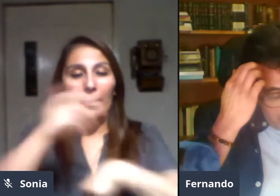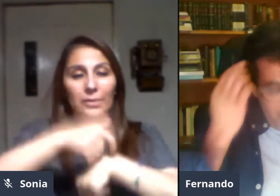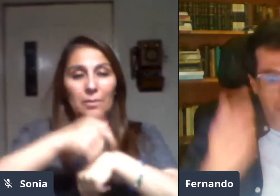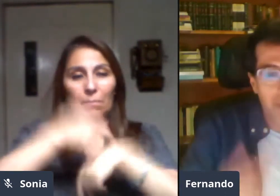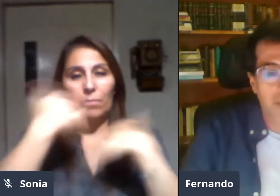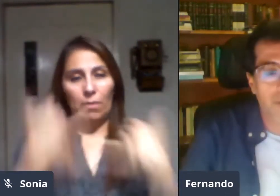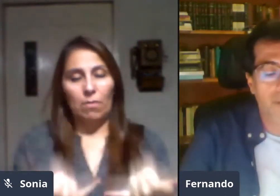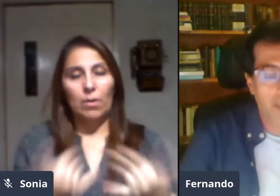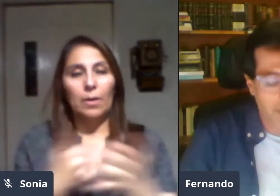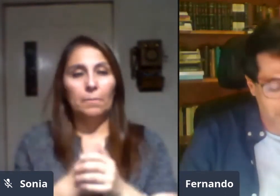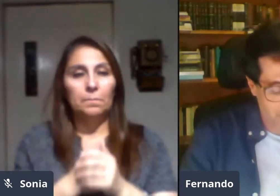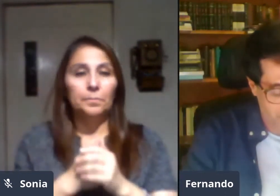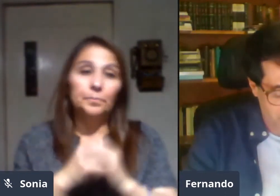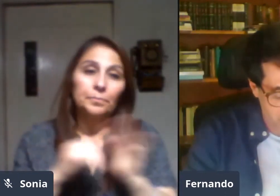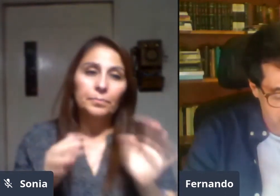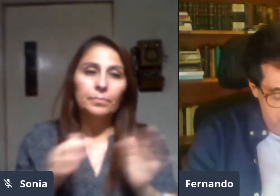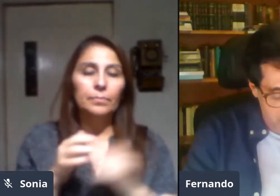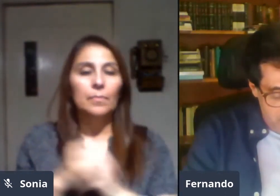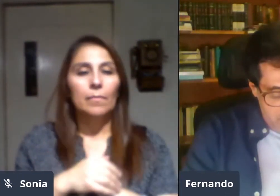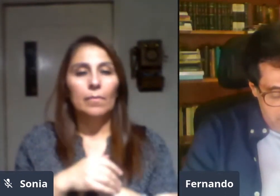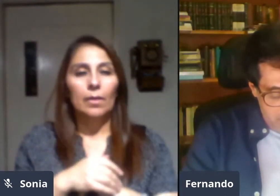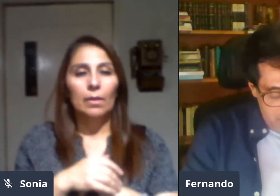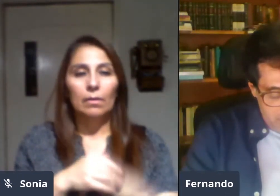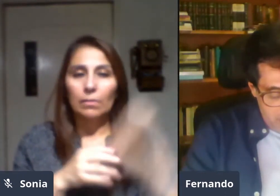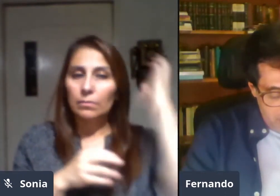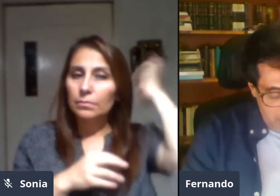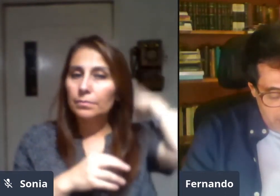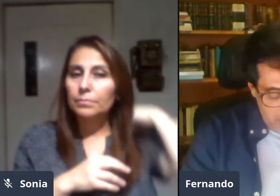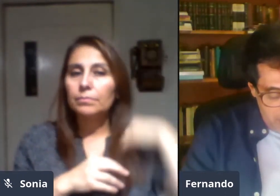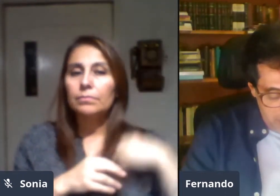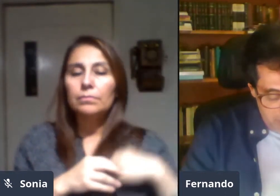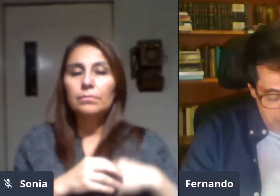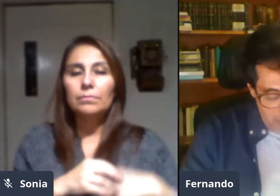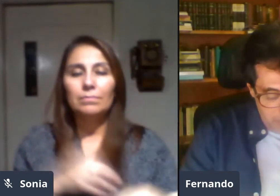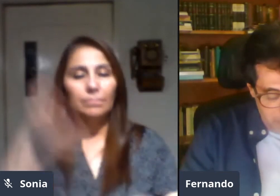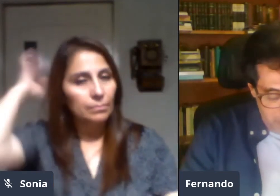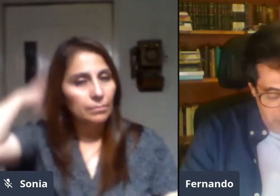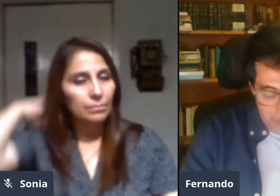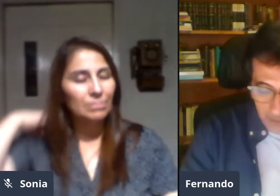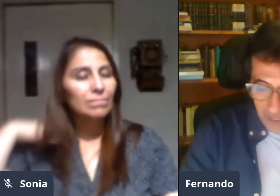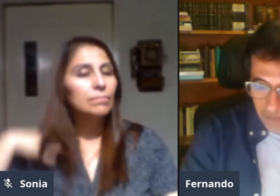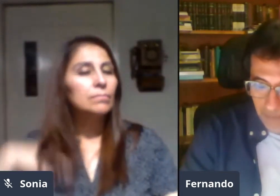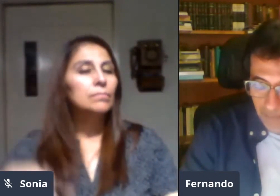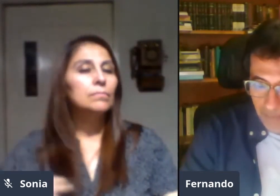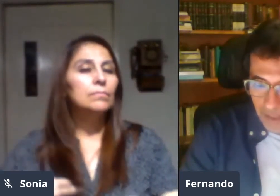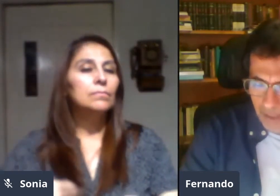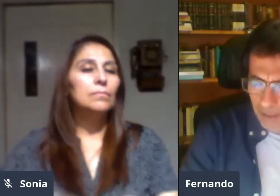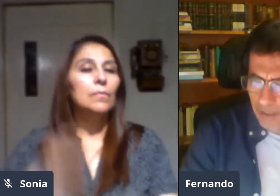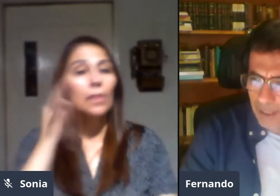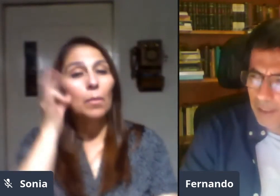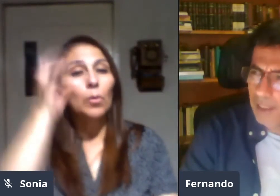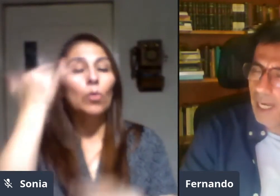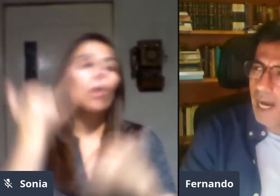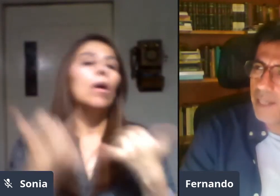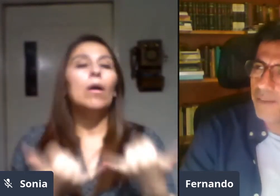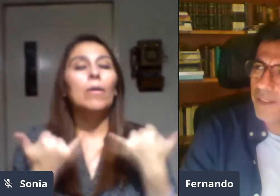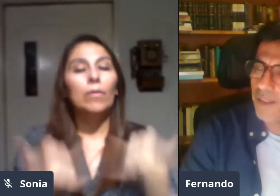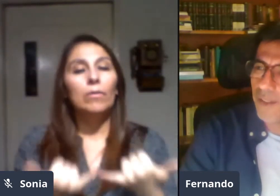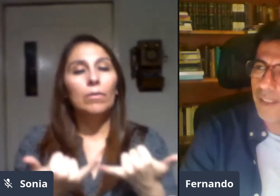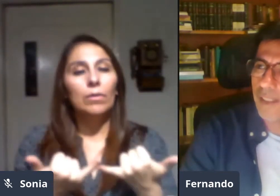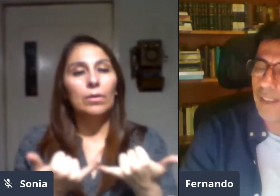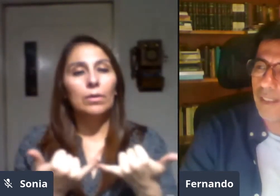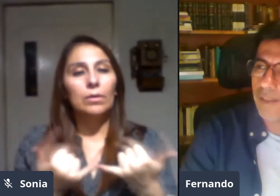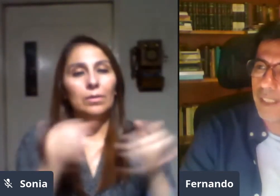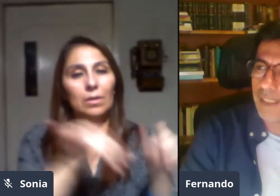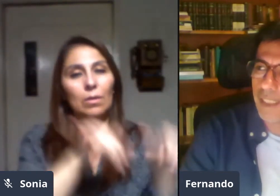a propósito de de que también estamos medio en qué años